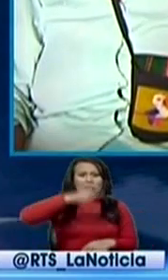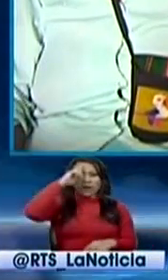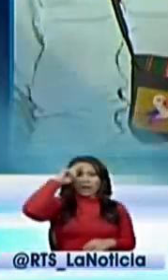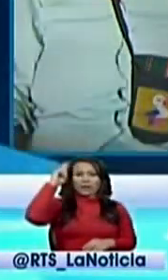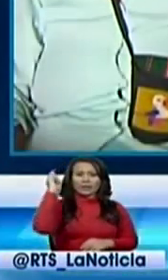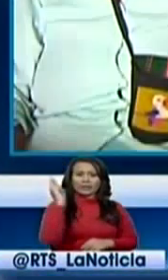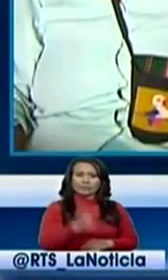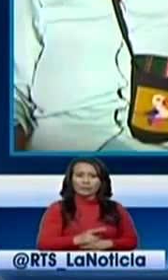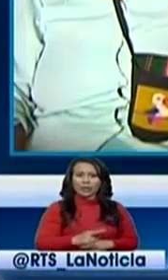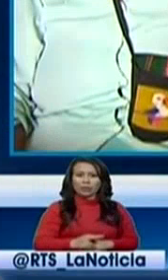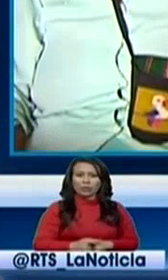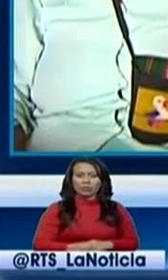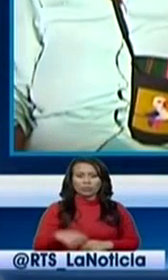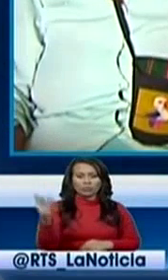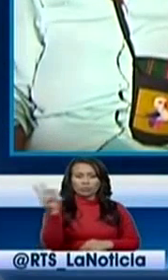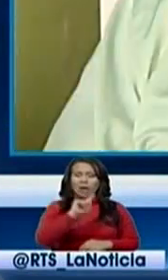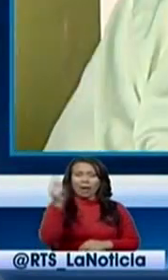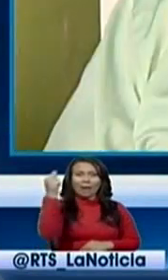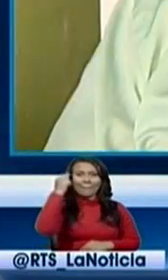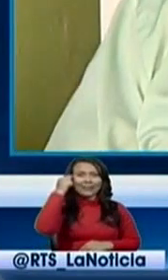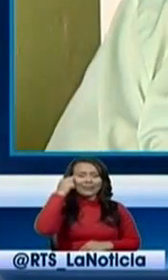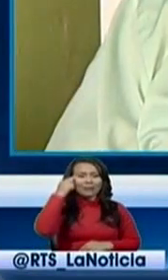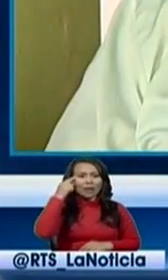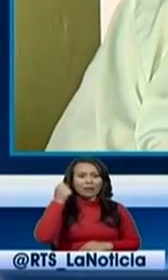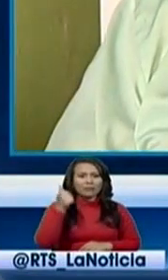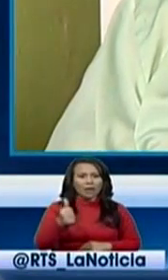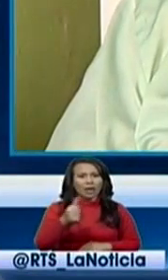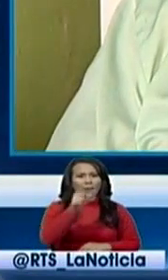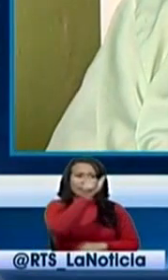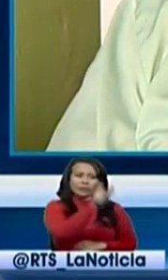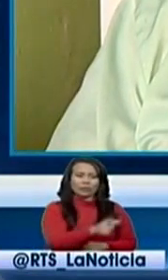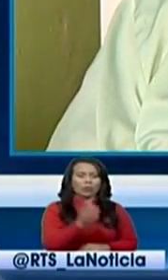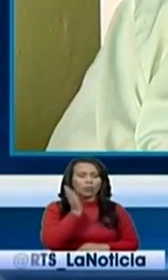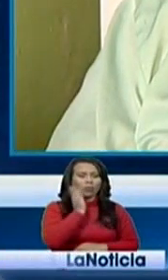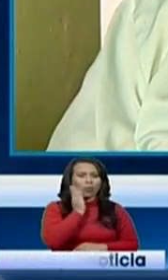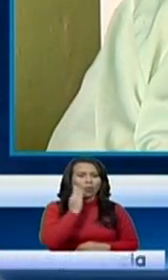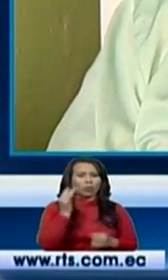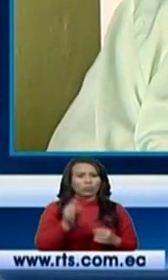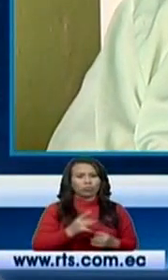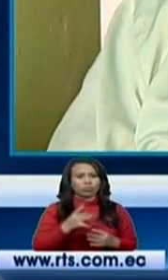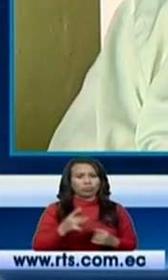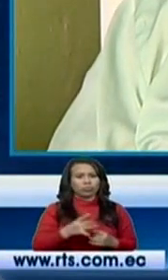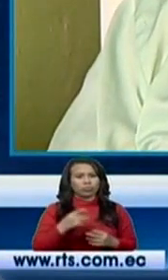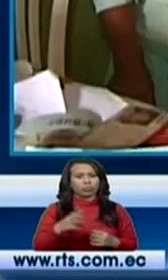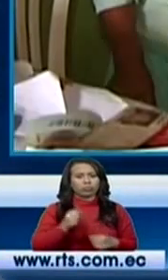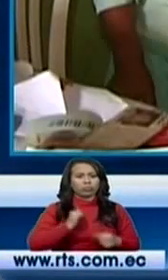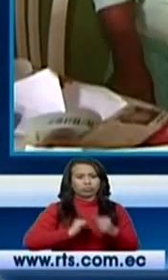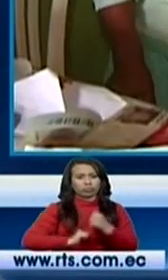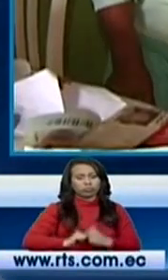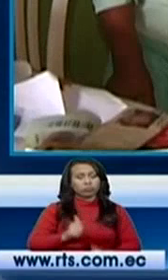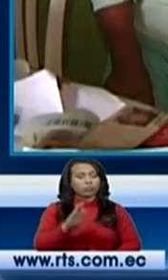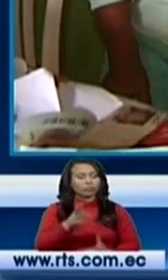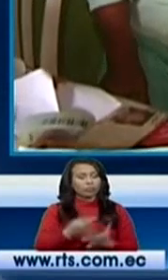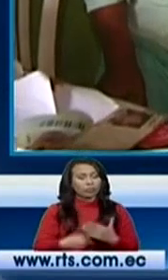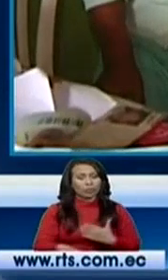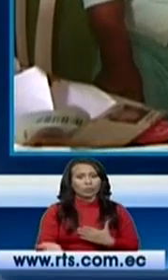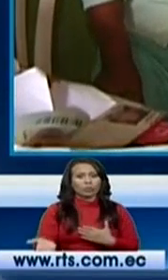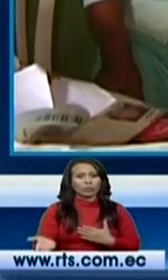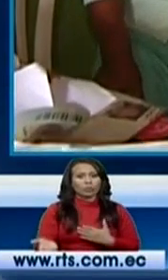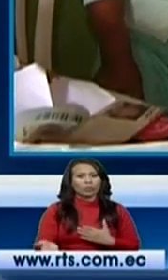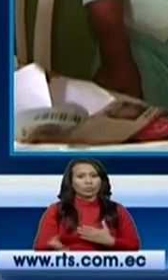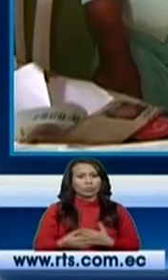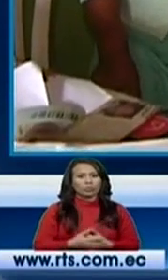chiste, sin tener conciencia plena de del dolor que tiene esta madre o que tienen los familiares. A ver si nos salen